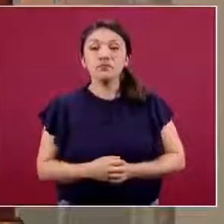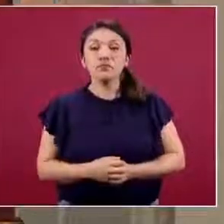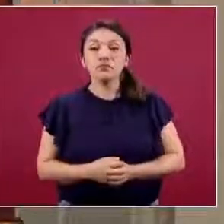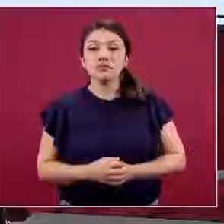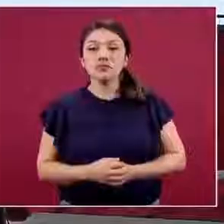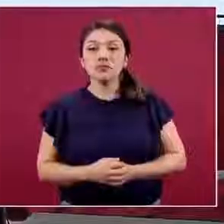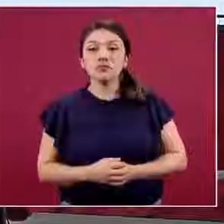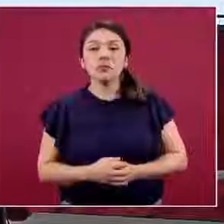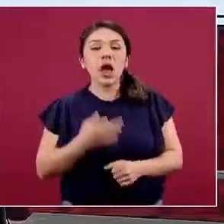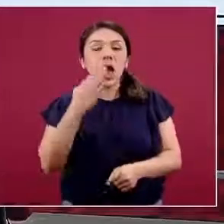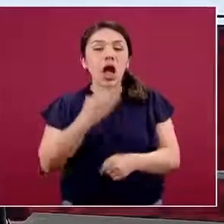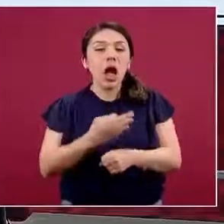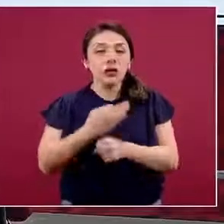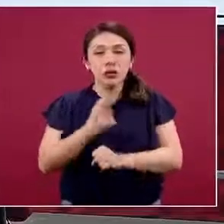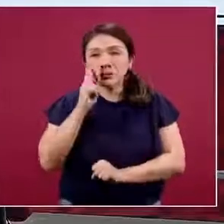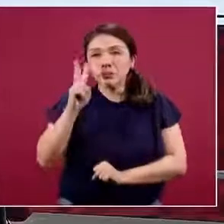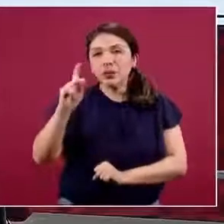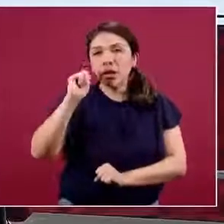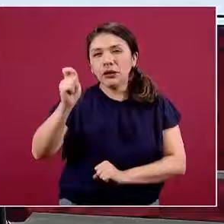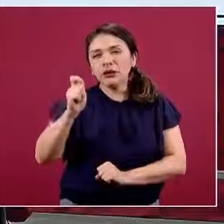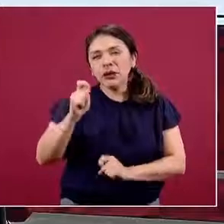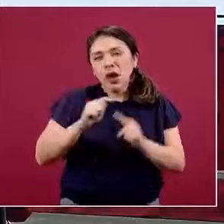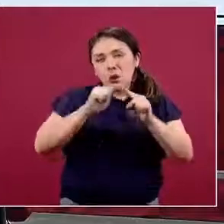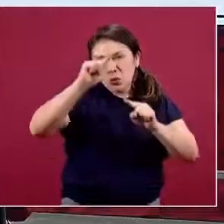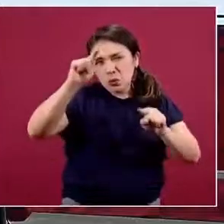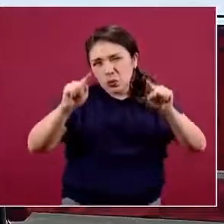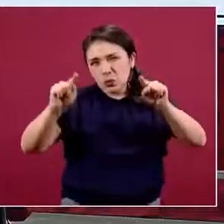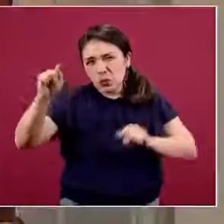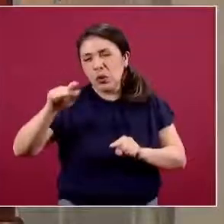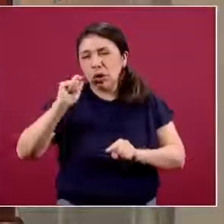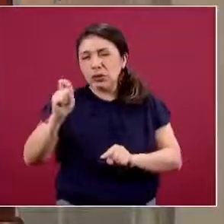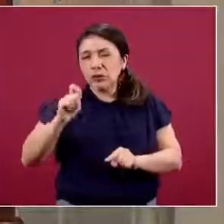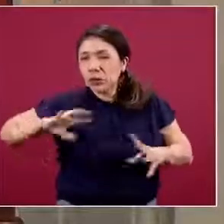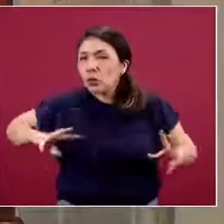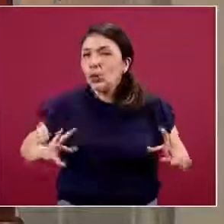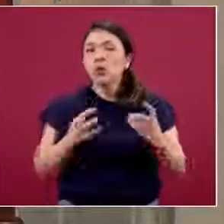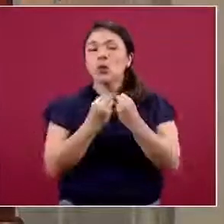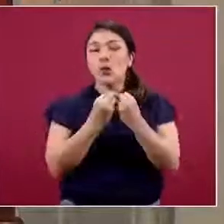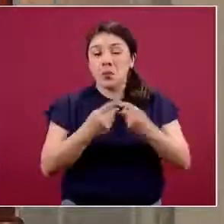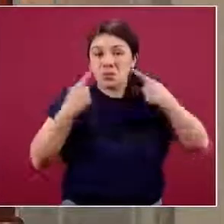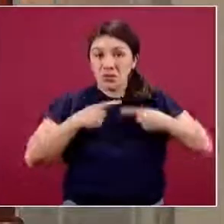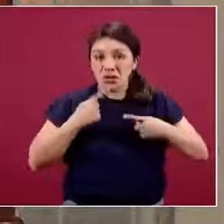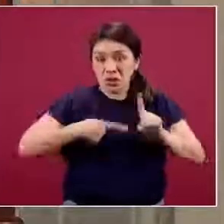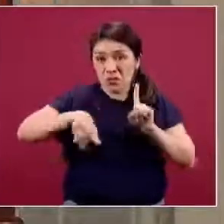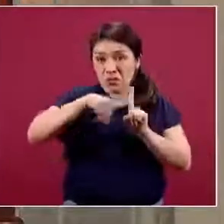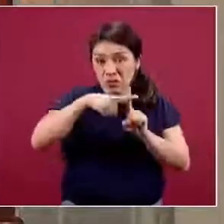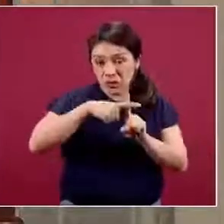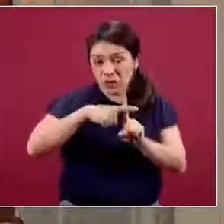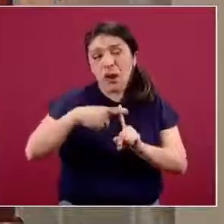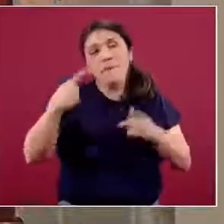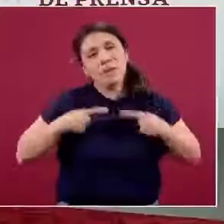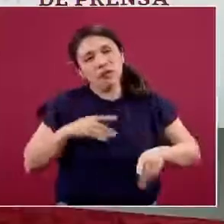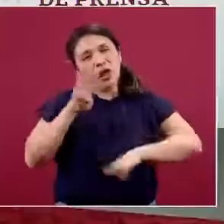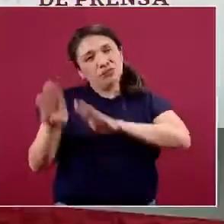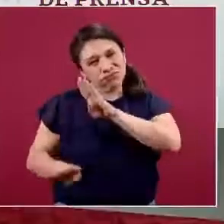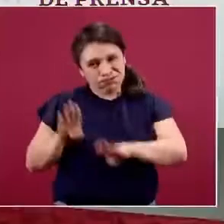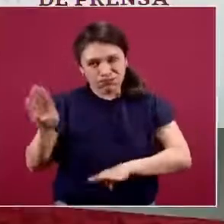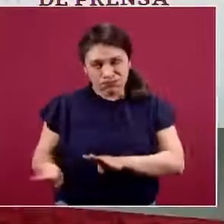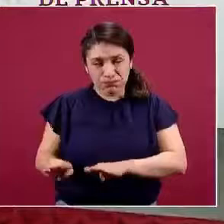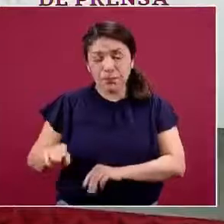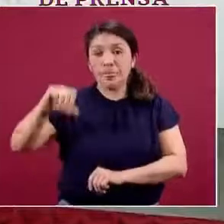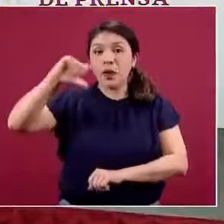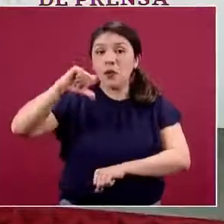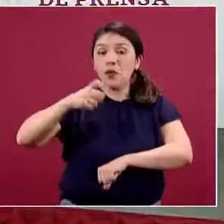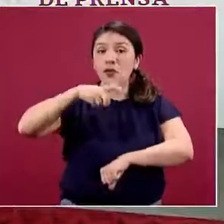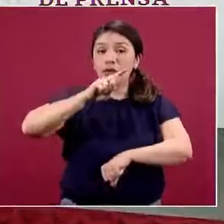a estimar nuestras curvas, tanto la de casos como la de defunciones. Y el día